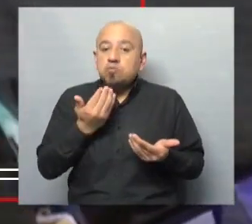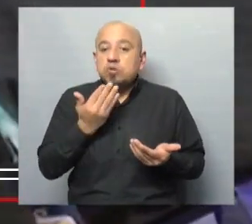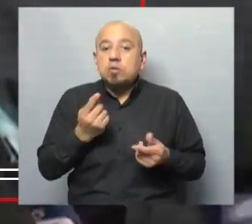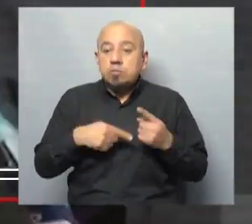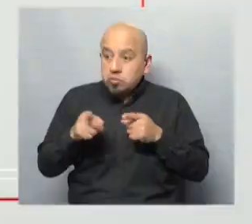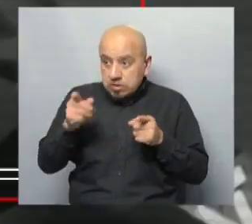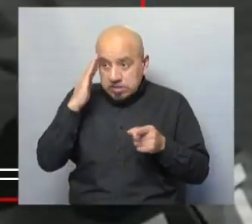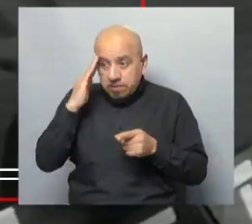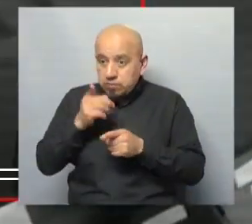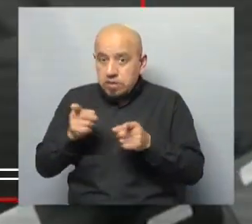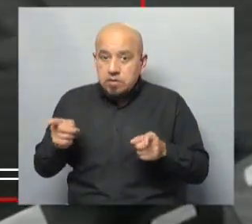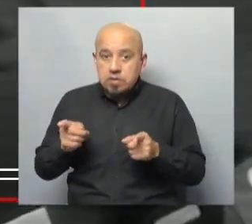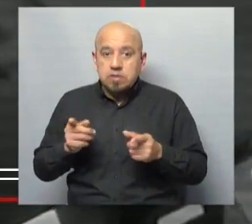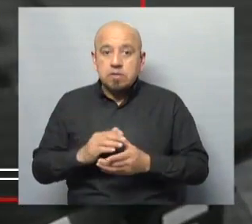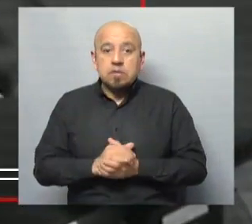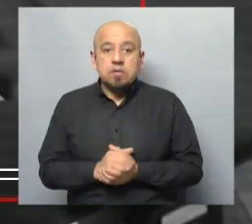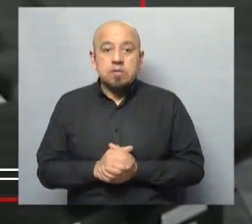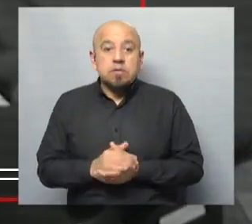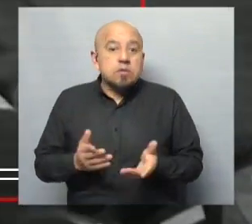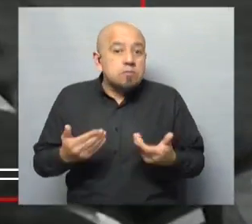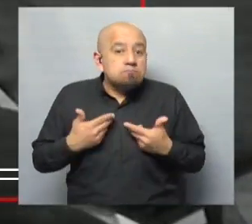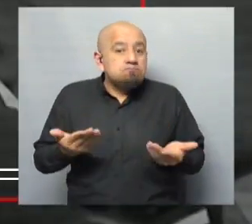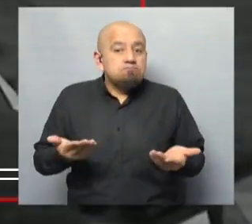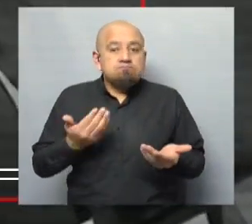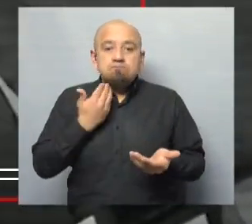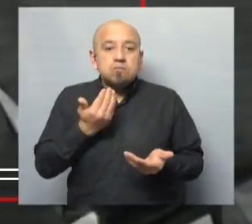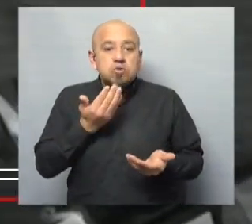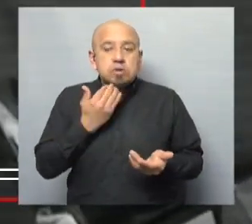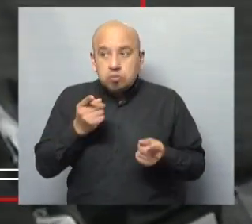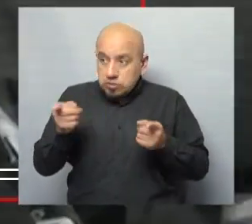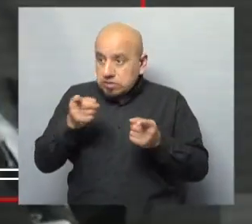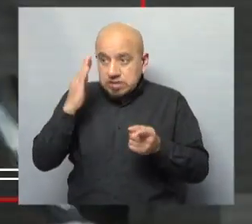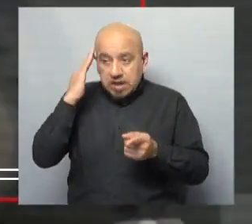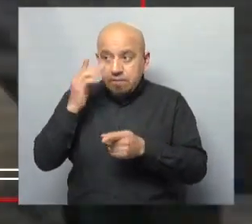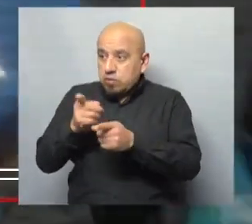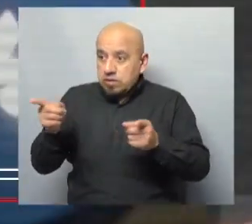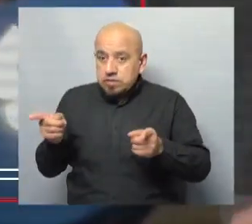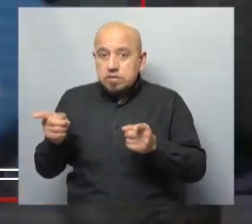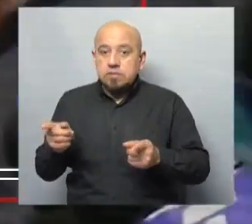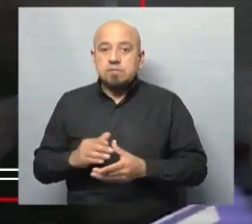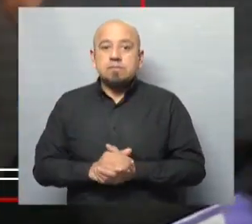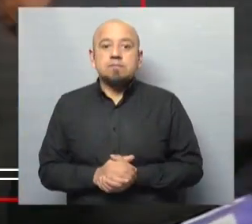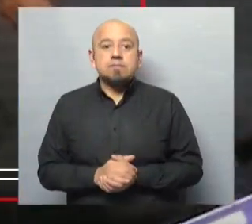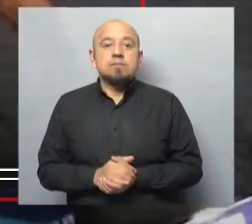saben de alguien ustedes no lo puedo asegurar pero saben de alien ustedes